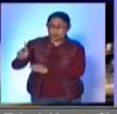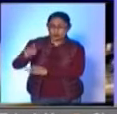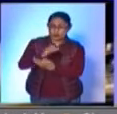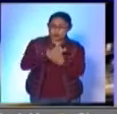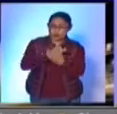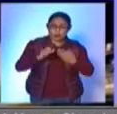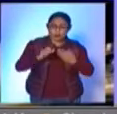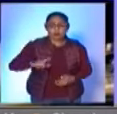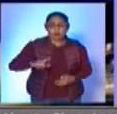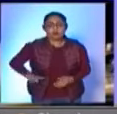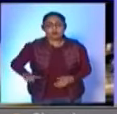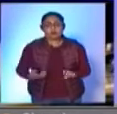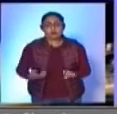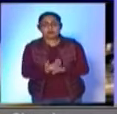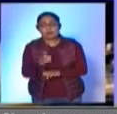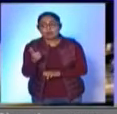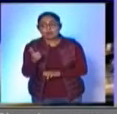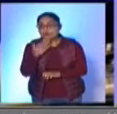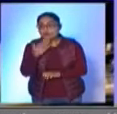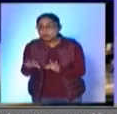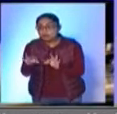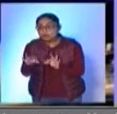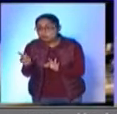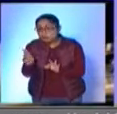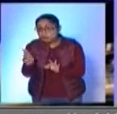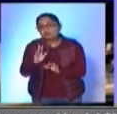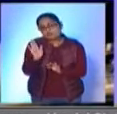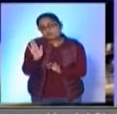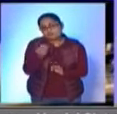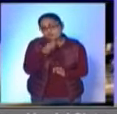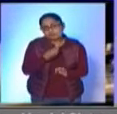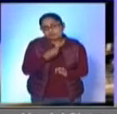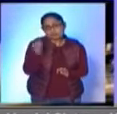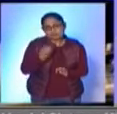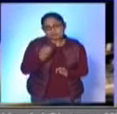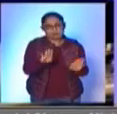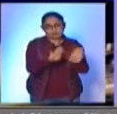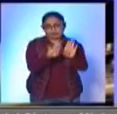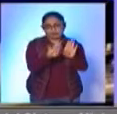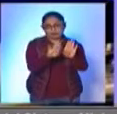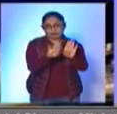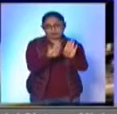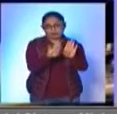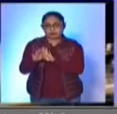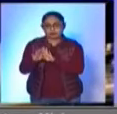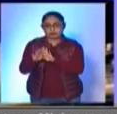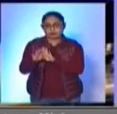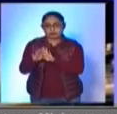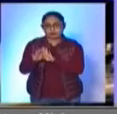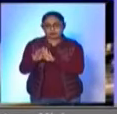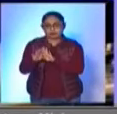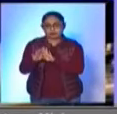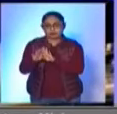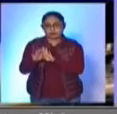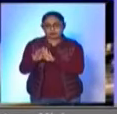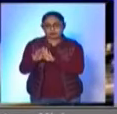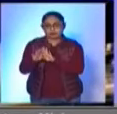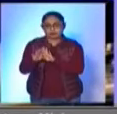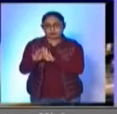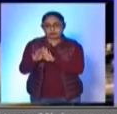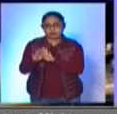estado que no realicen actividades esenciales. Asimismo, reiteró que en el municipio de Morelia el cierre de todos los